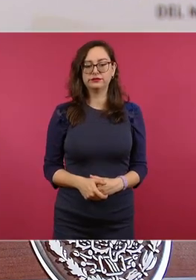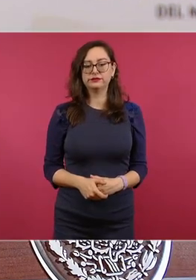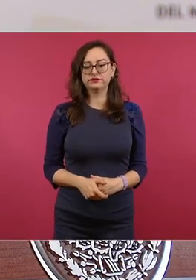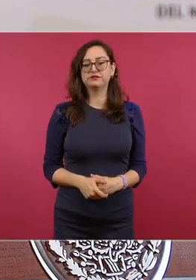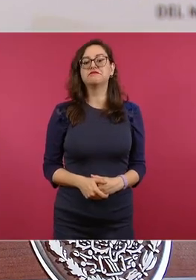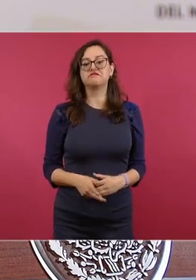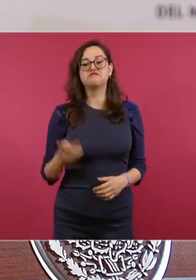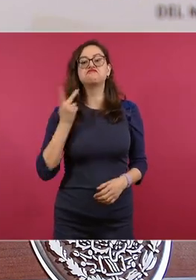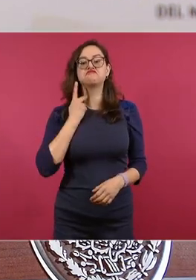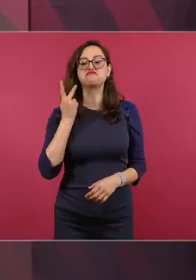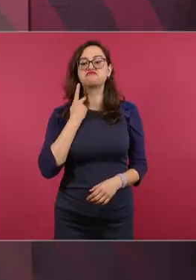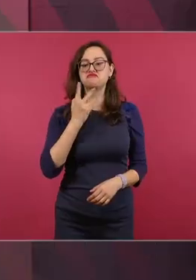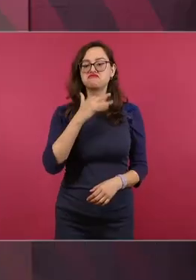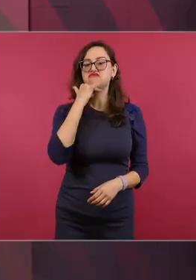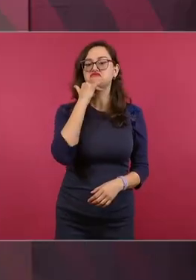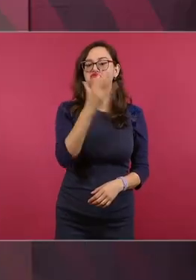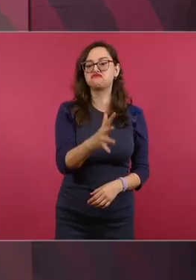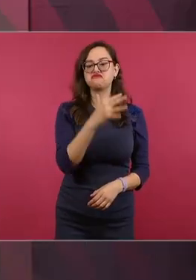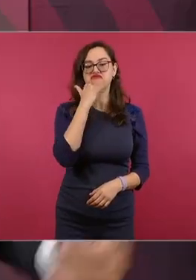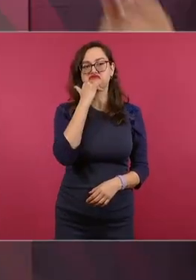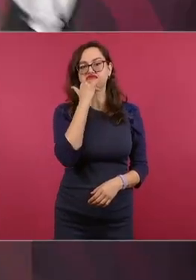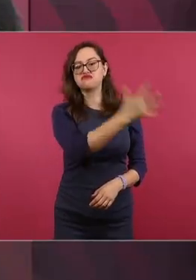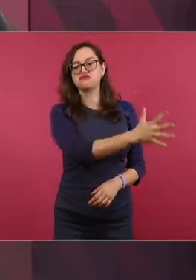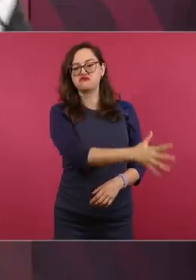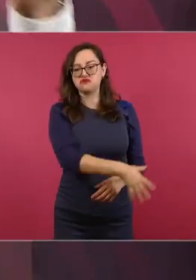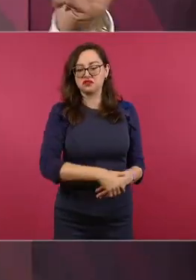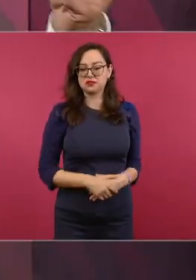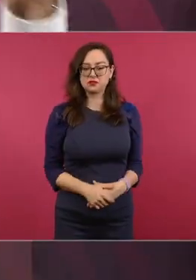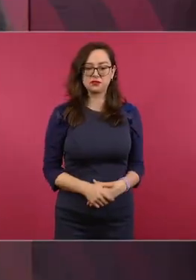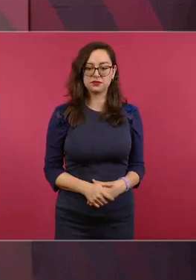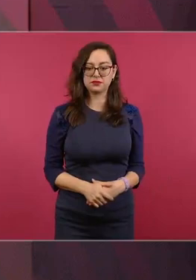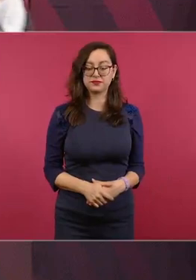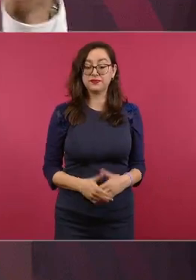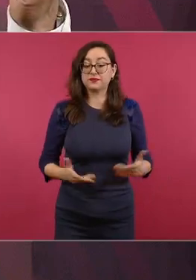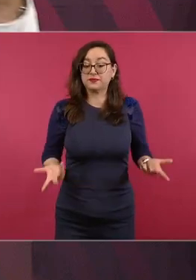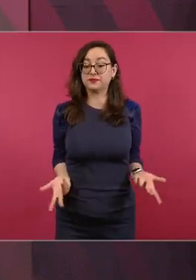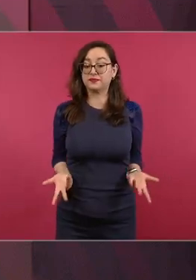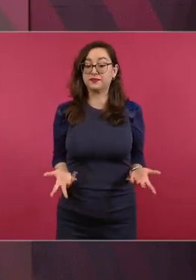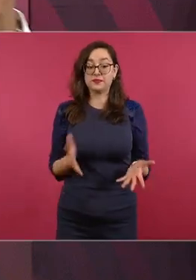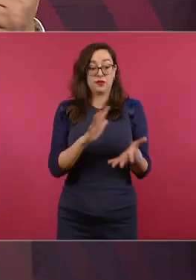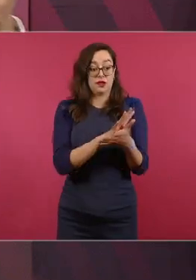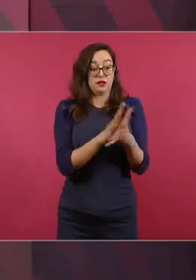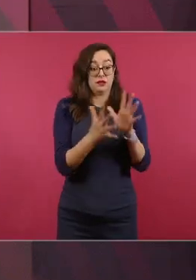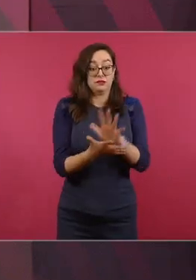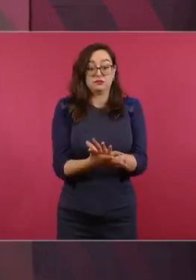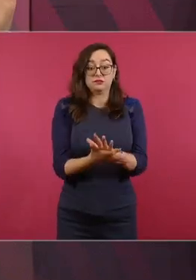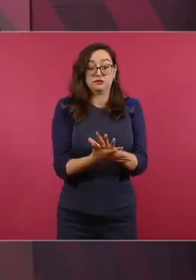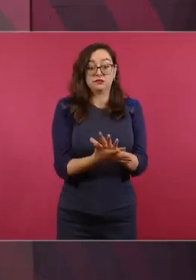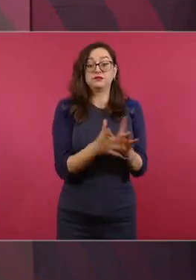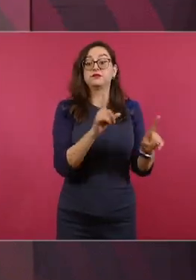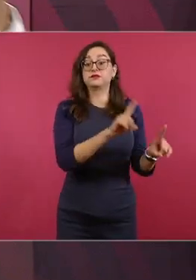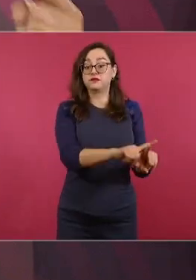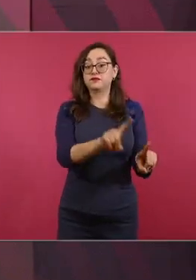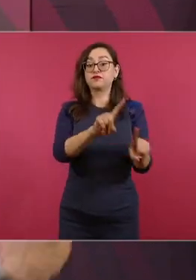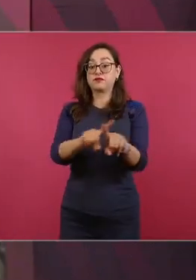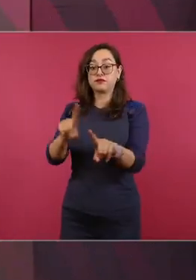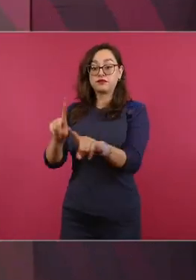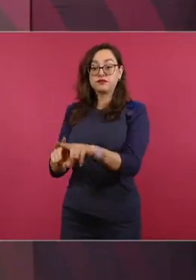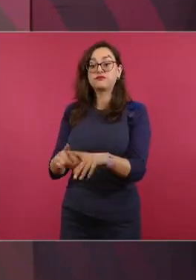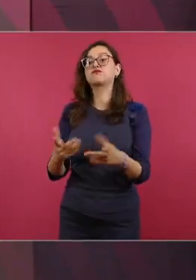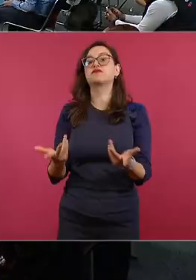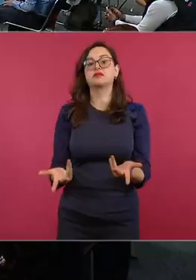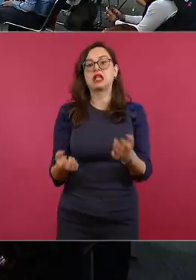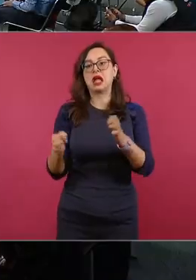los políticos corruptos y sus cómplices, los traficantes de